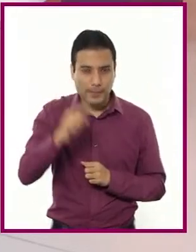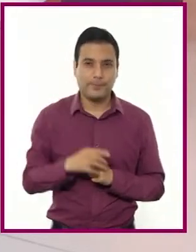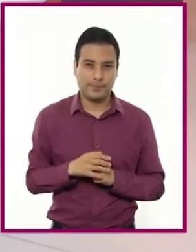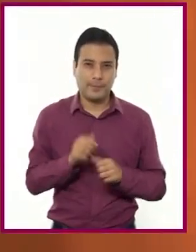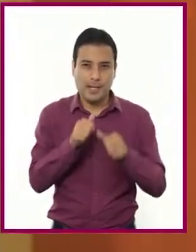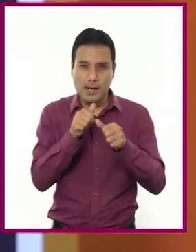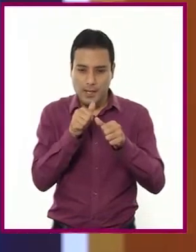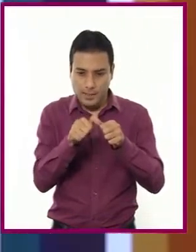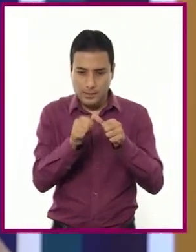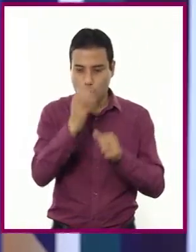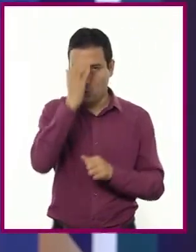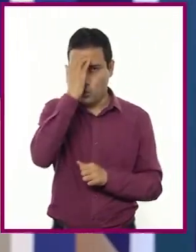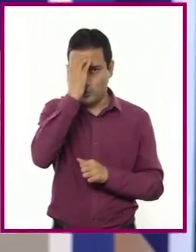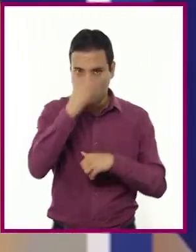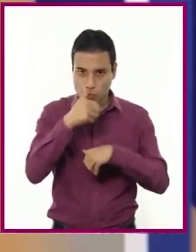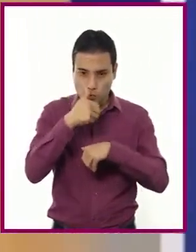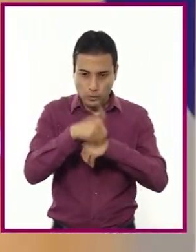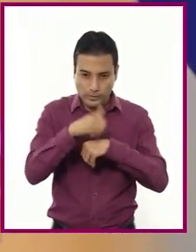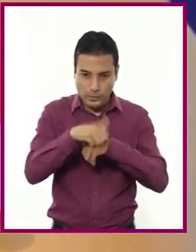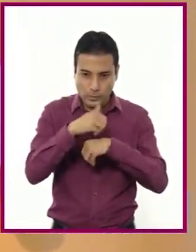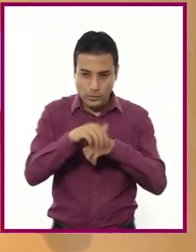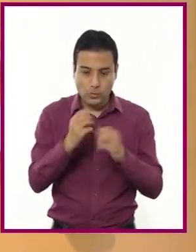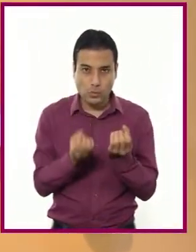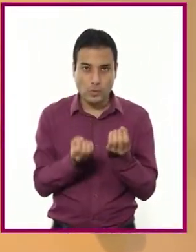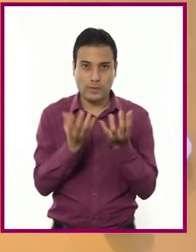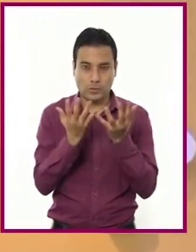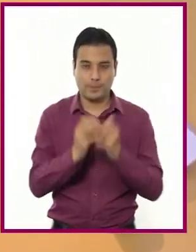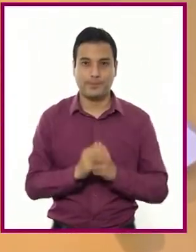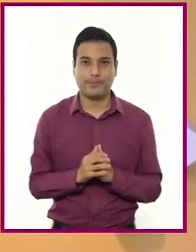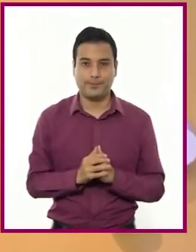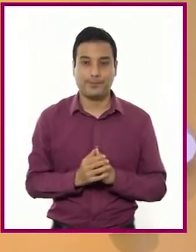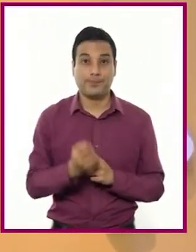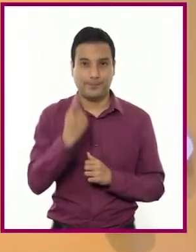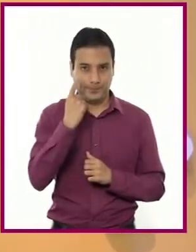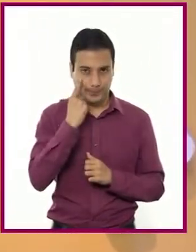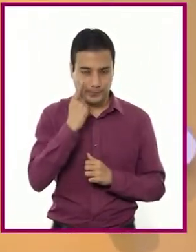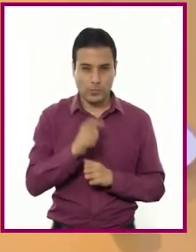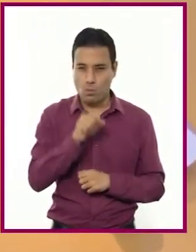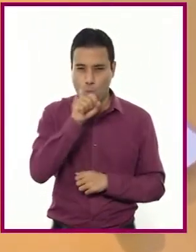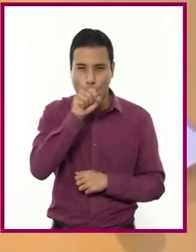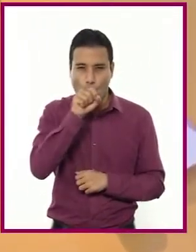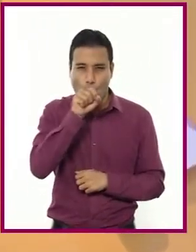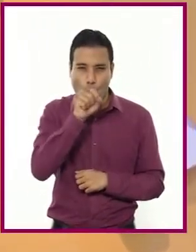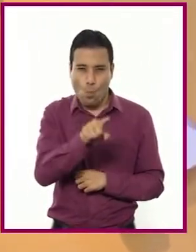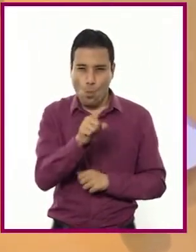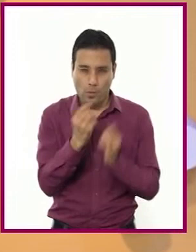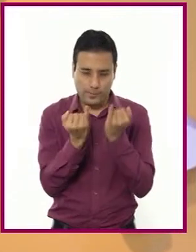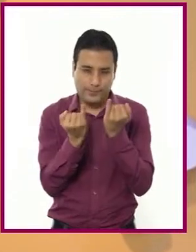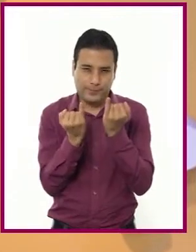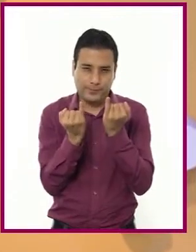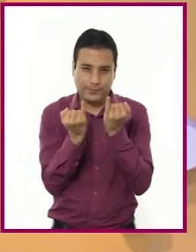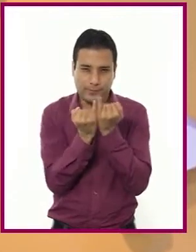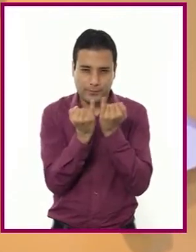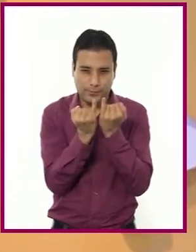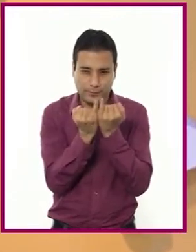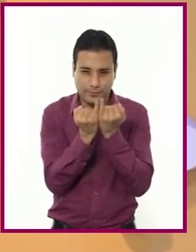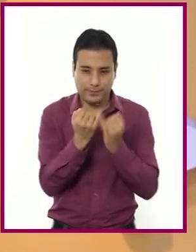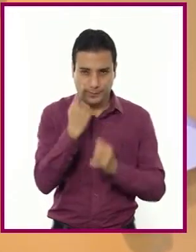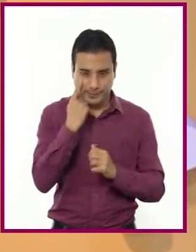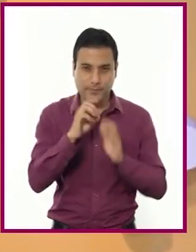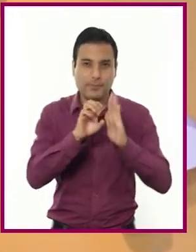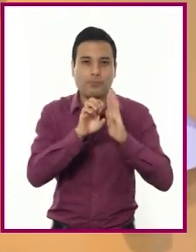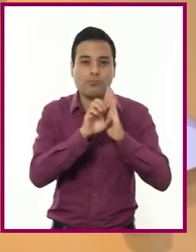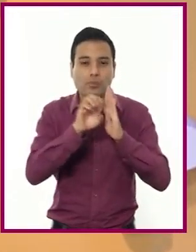incógnita. Esto es, a partir de realizar lo mismo en cada miembro de la ecuación, es decir, si sumamos